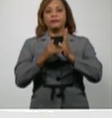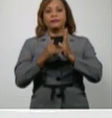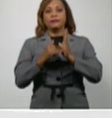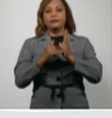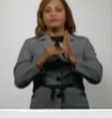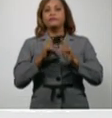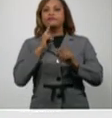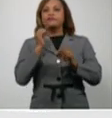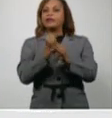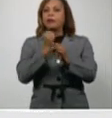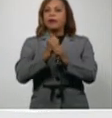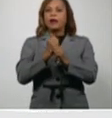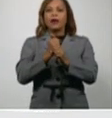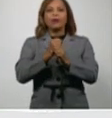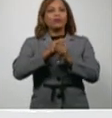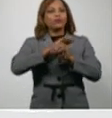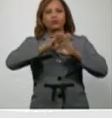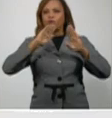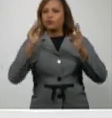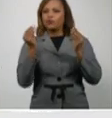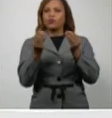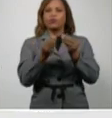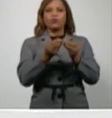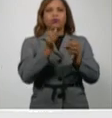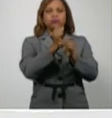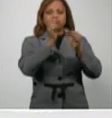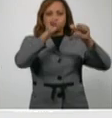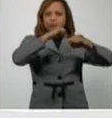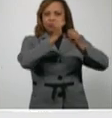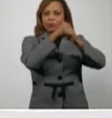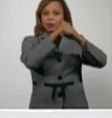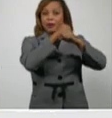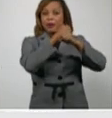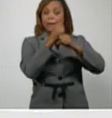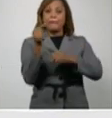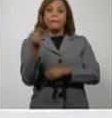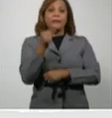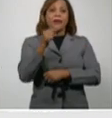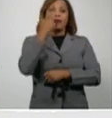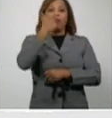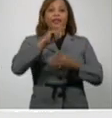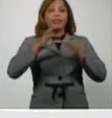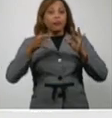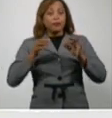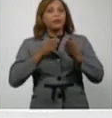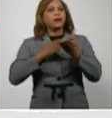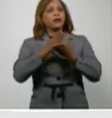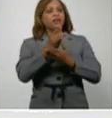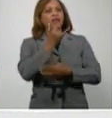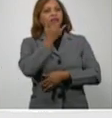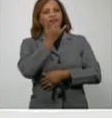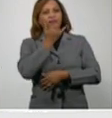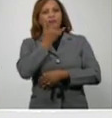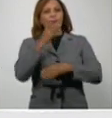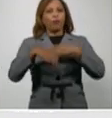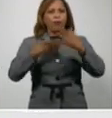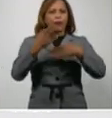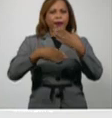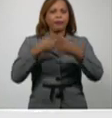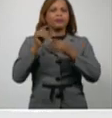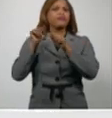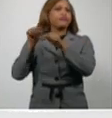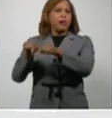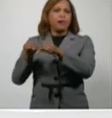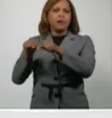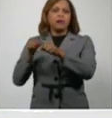Trabajaron todos los laboratorios excepto Artemisa, que mantiene algunas dificultades, por lo cual se